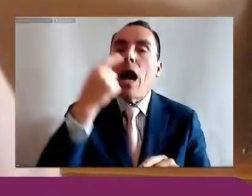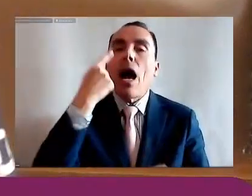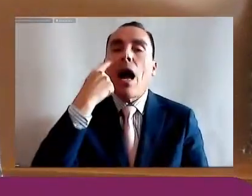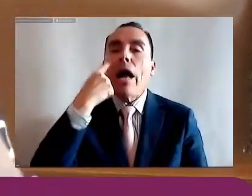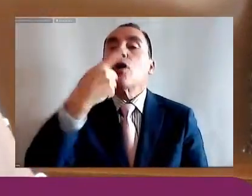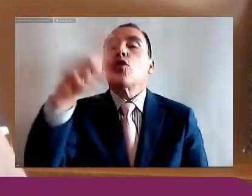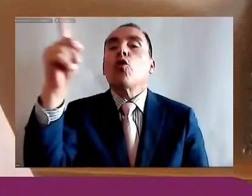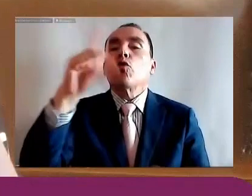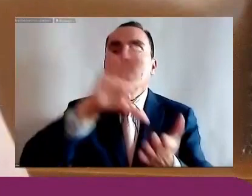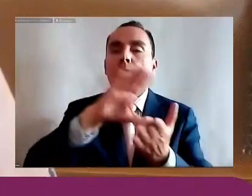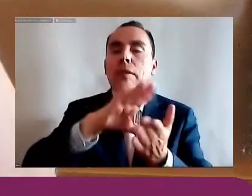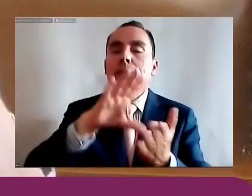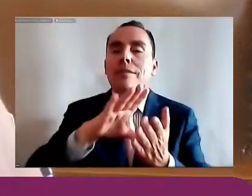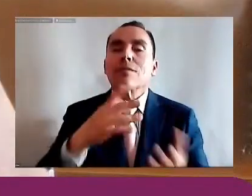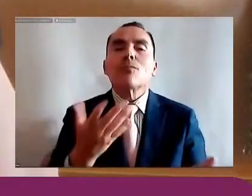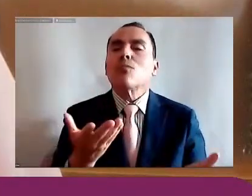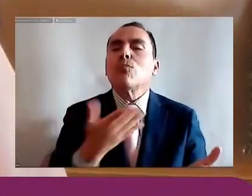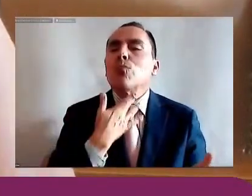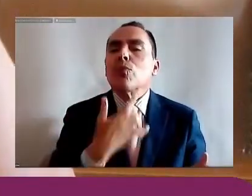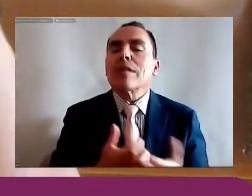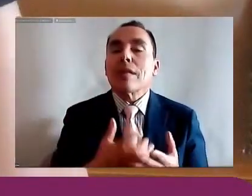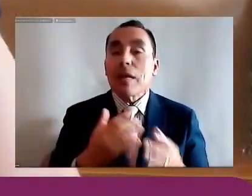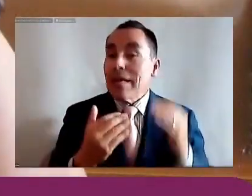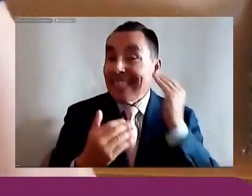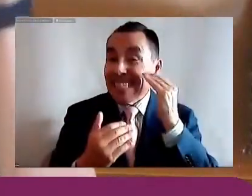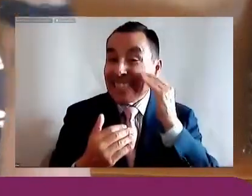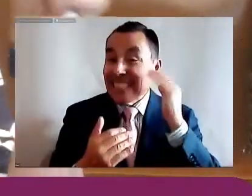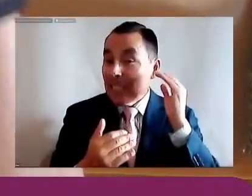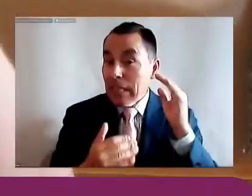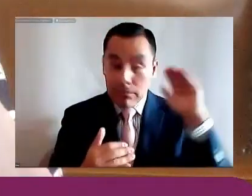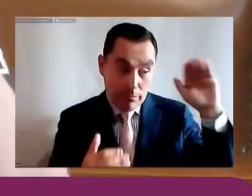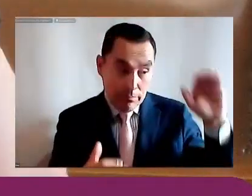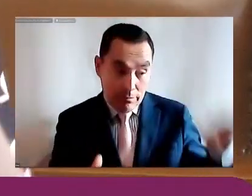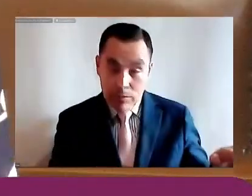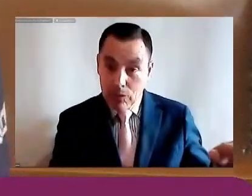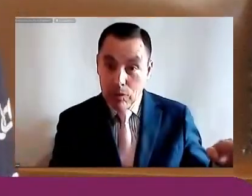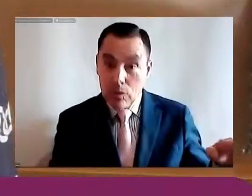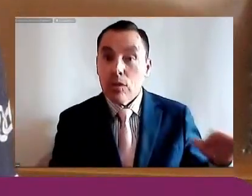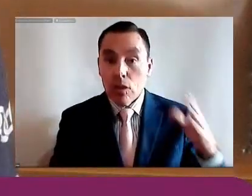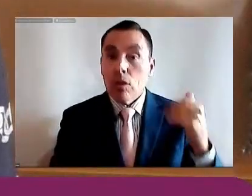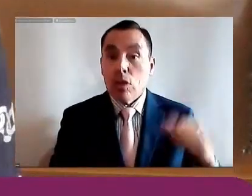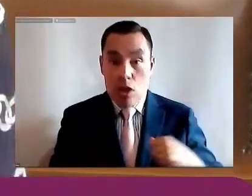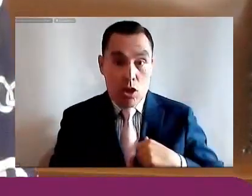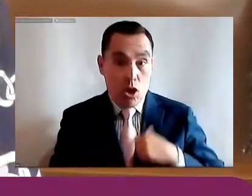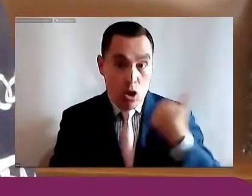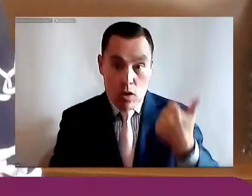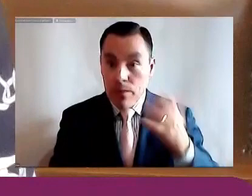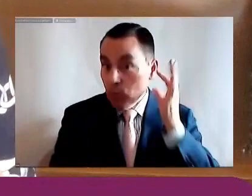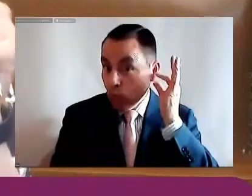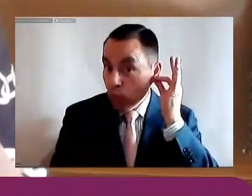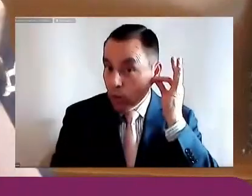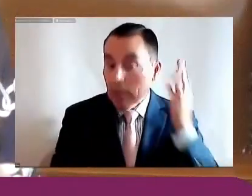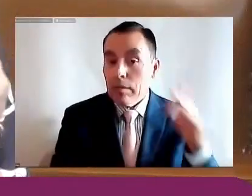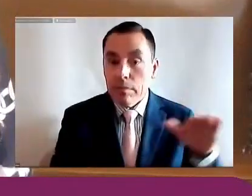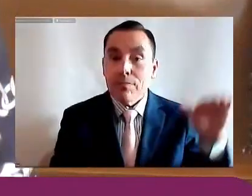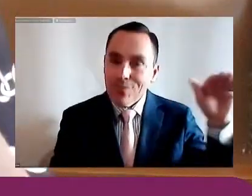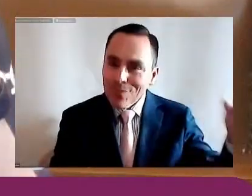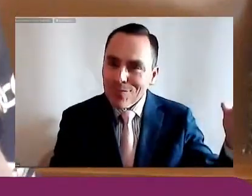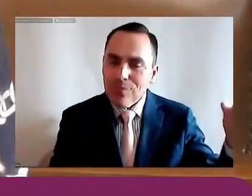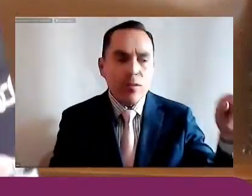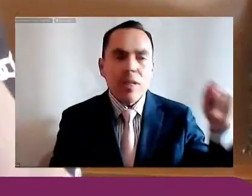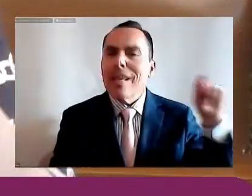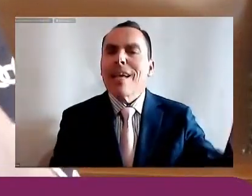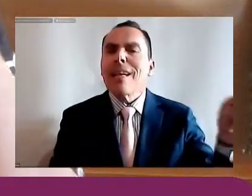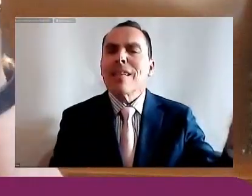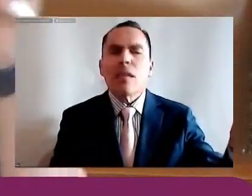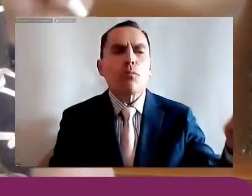sobre todo respecto de niñas menores de edad, digamos niñas y adolescentes, que son juzgadas más estrictamente porque se